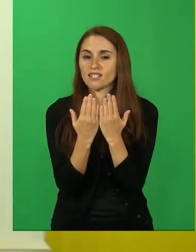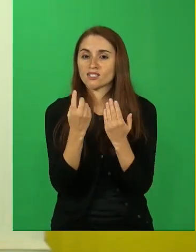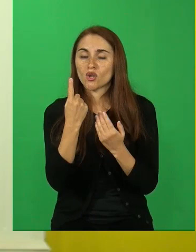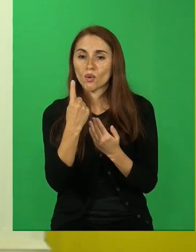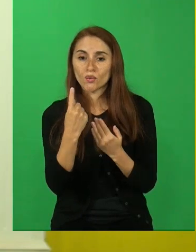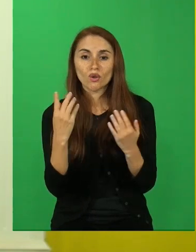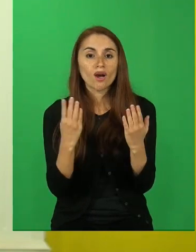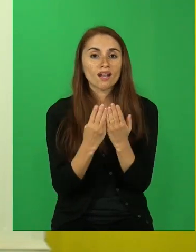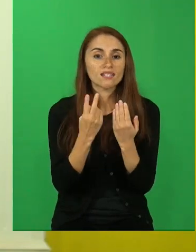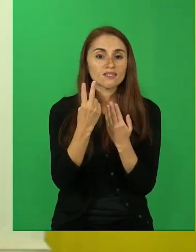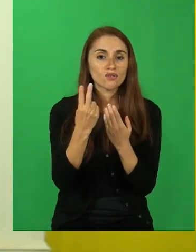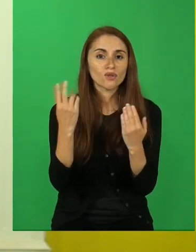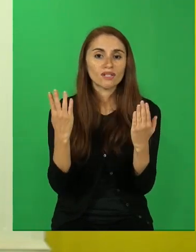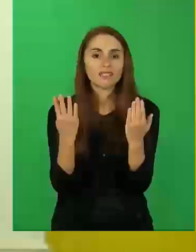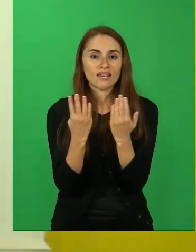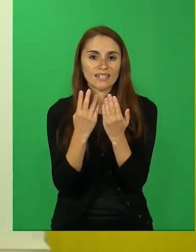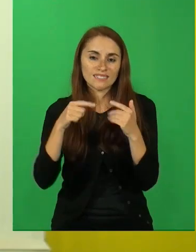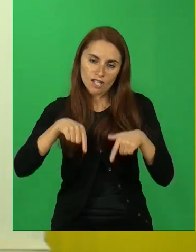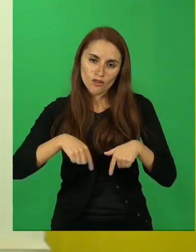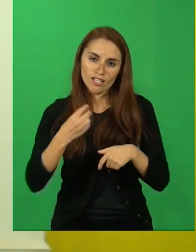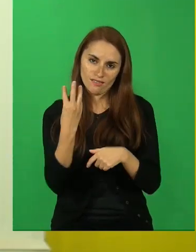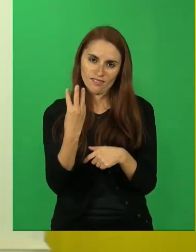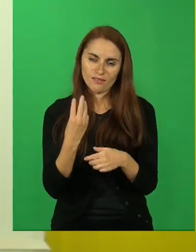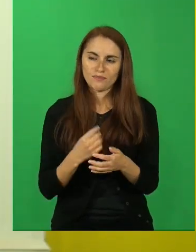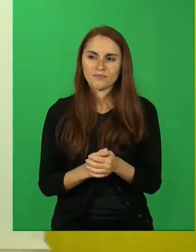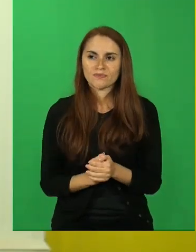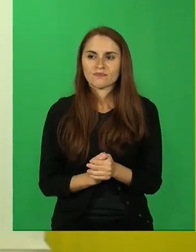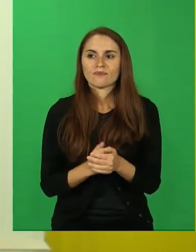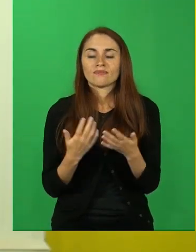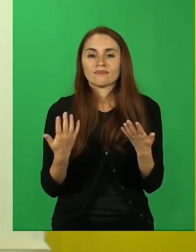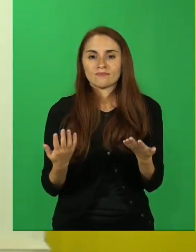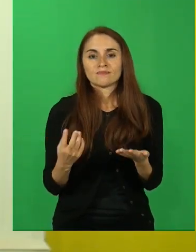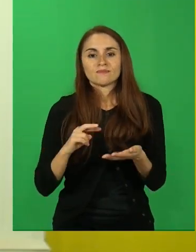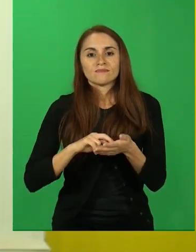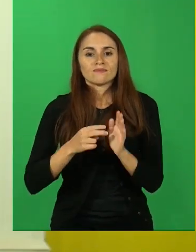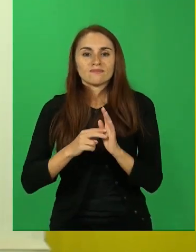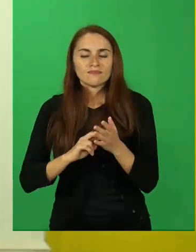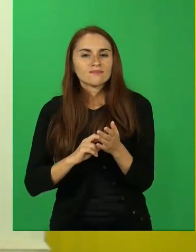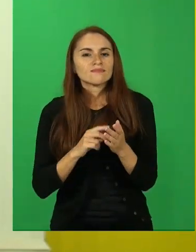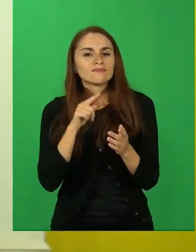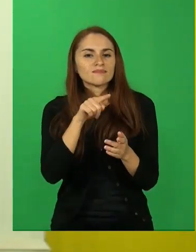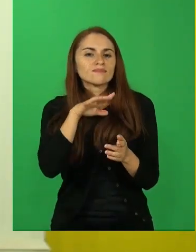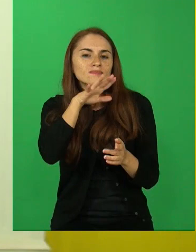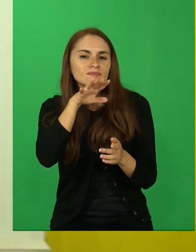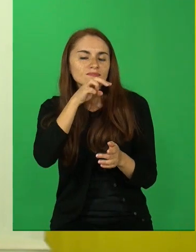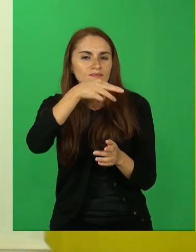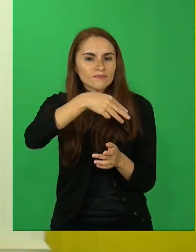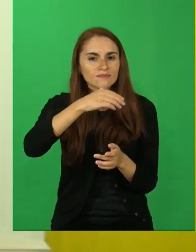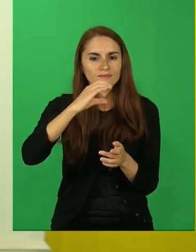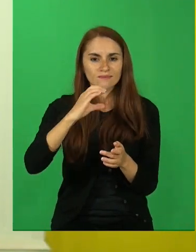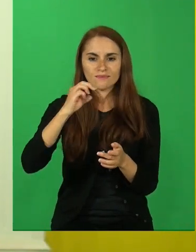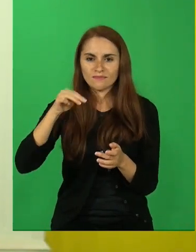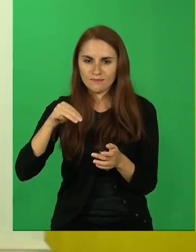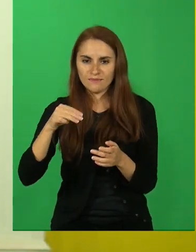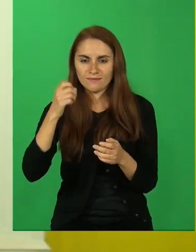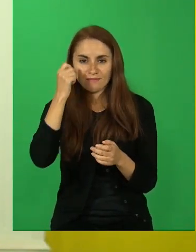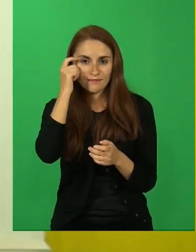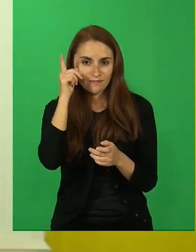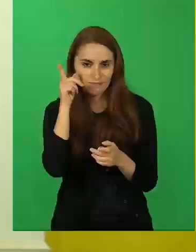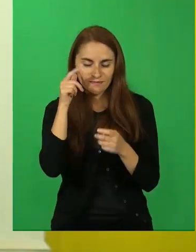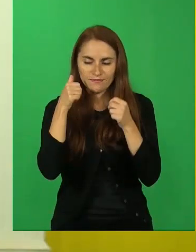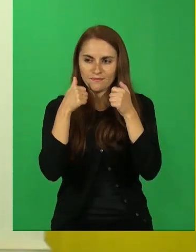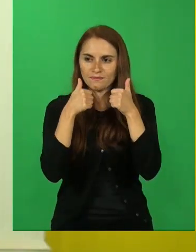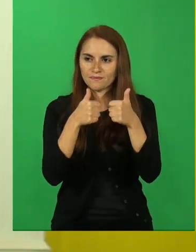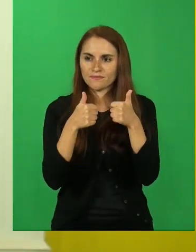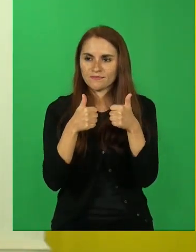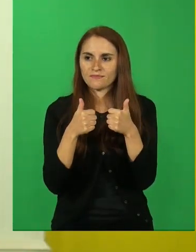en donde estábamos viendo estrategias para resolver posibles preguntas que tuvieran que ver con los múltiplos y con los